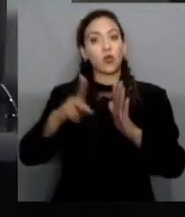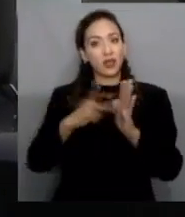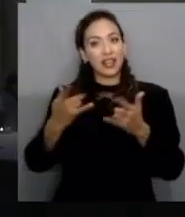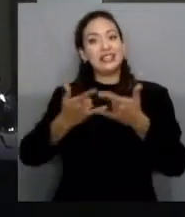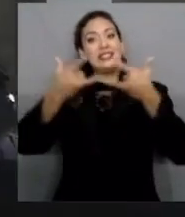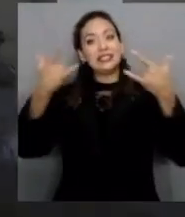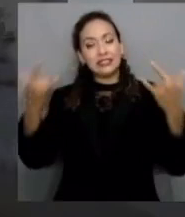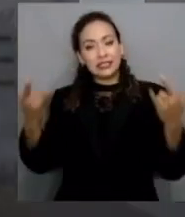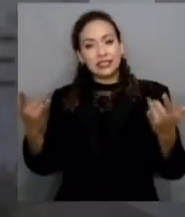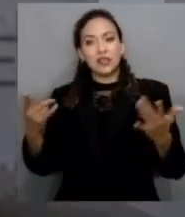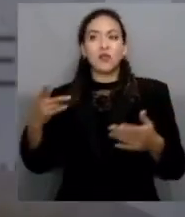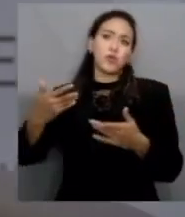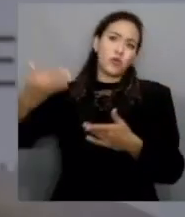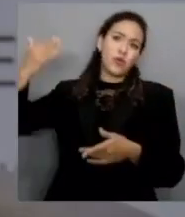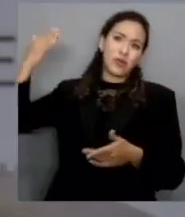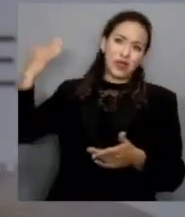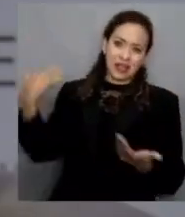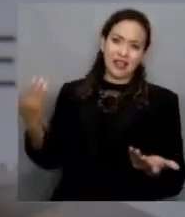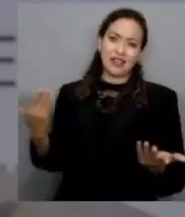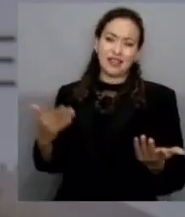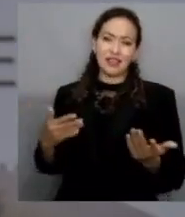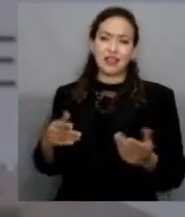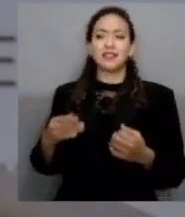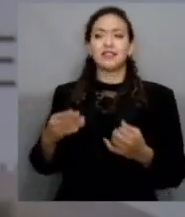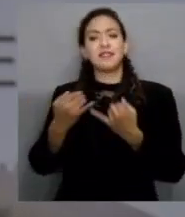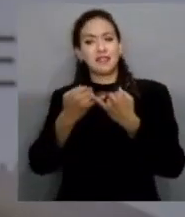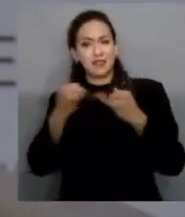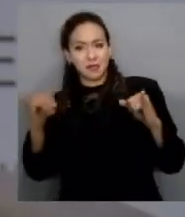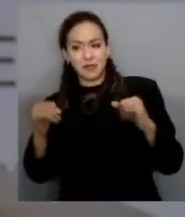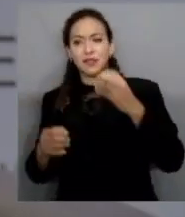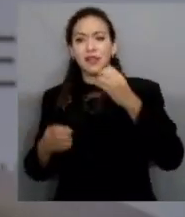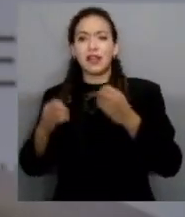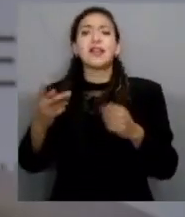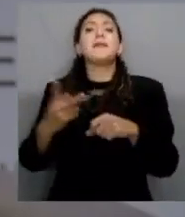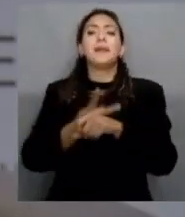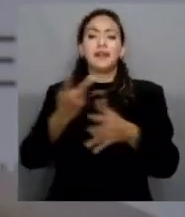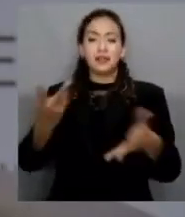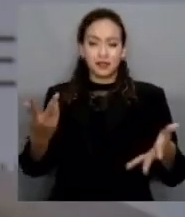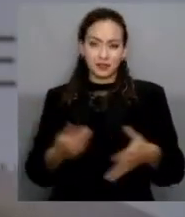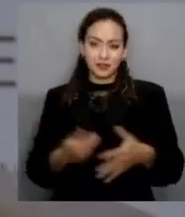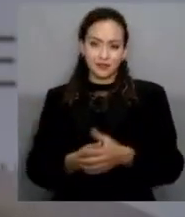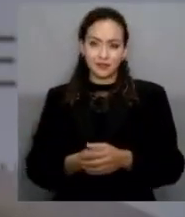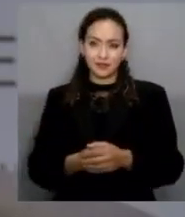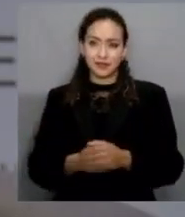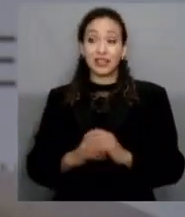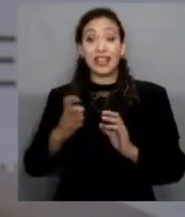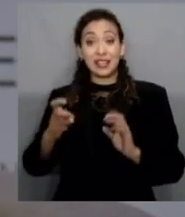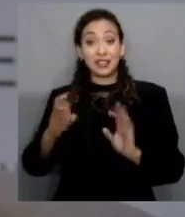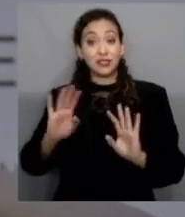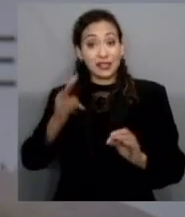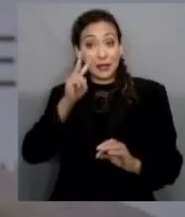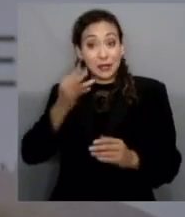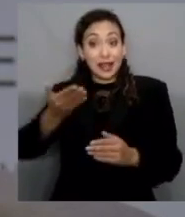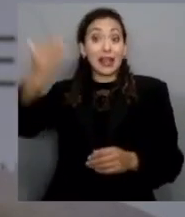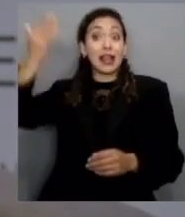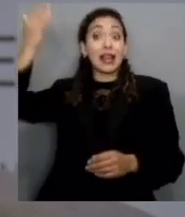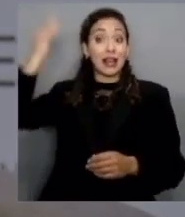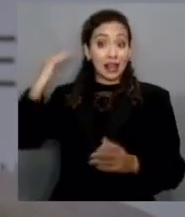importancia de la autonomía y la independencia judicial, sino que ya lo vivimos